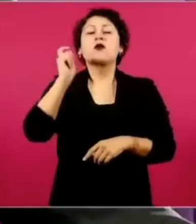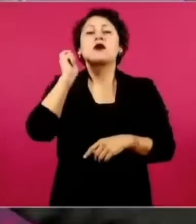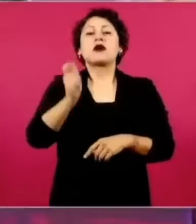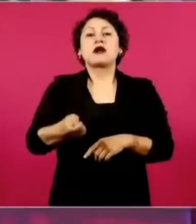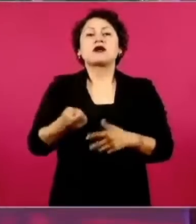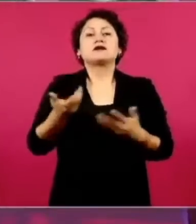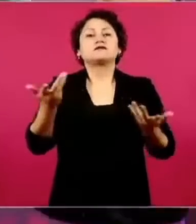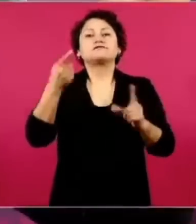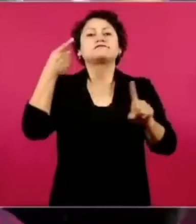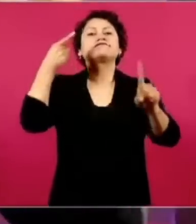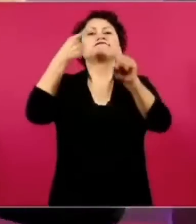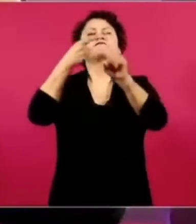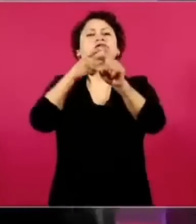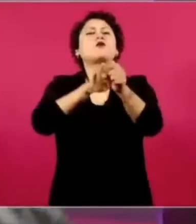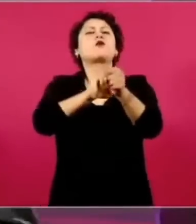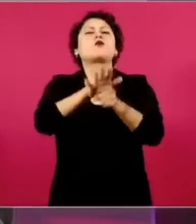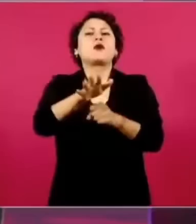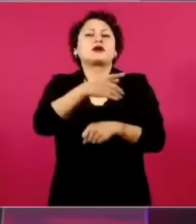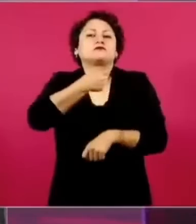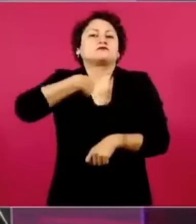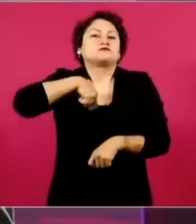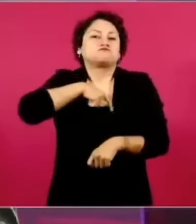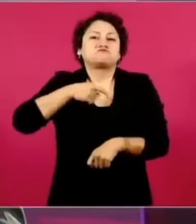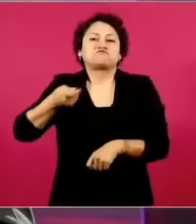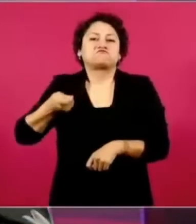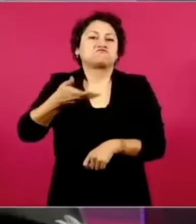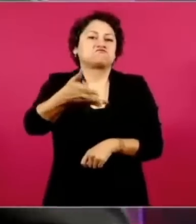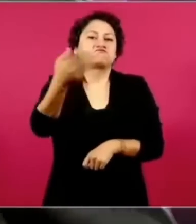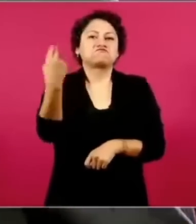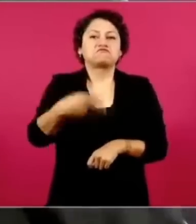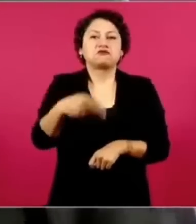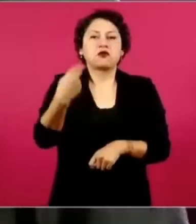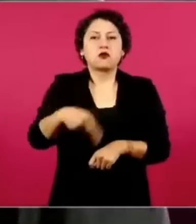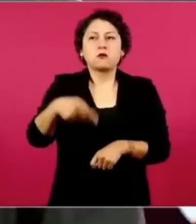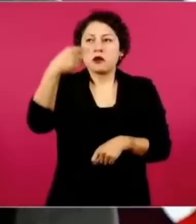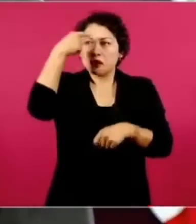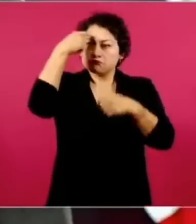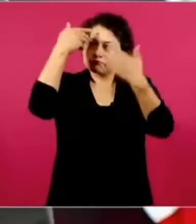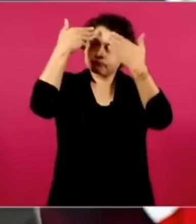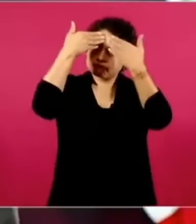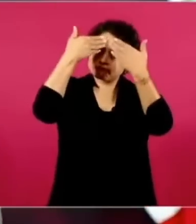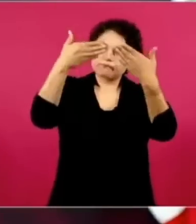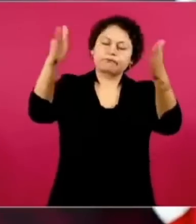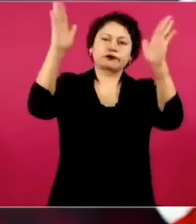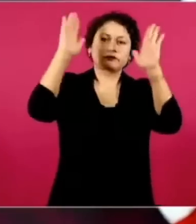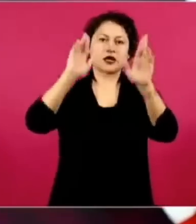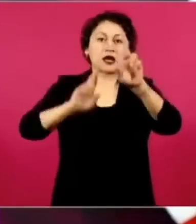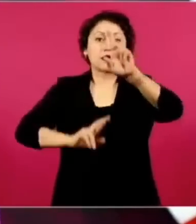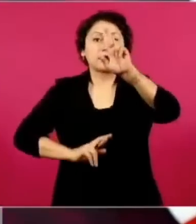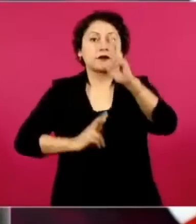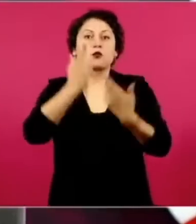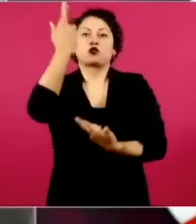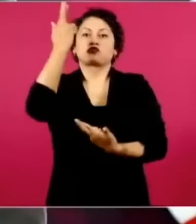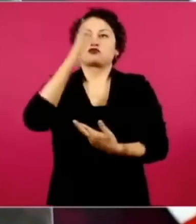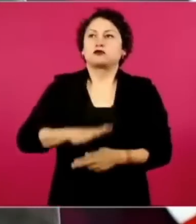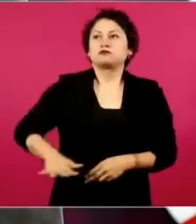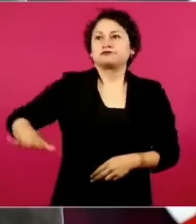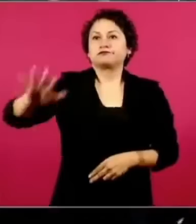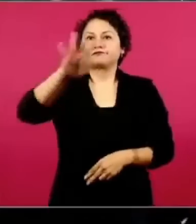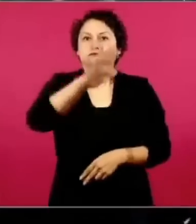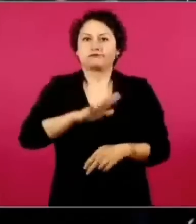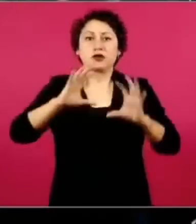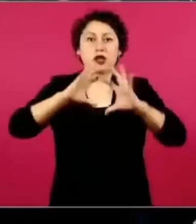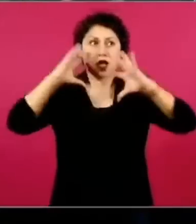y se ha logrado que el pueblo de México sea de los pueblos con más conciencia en el